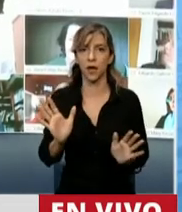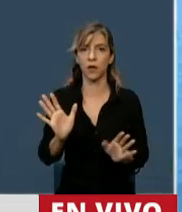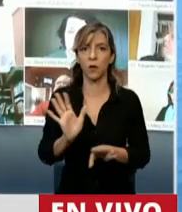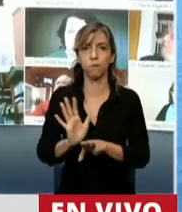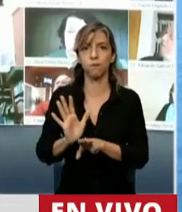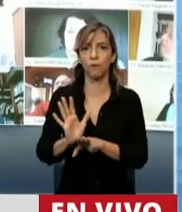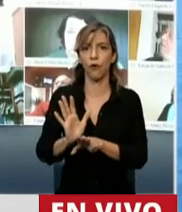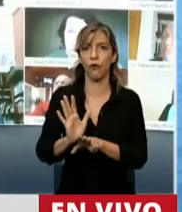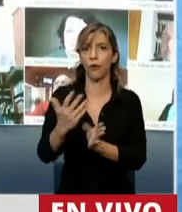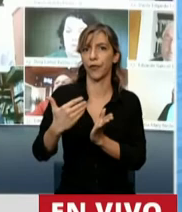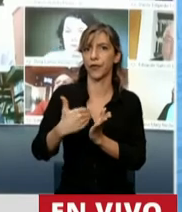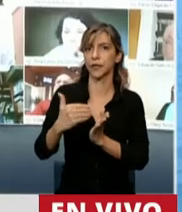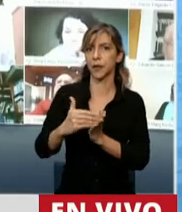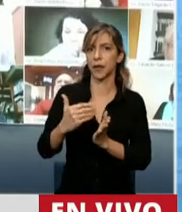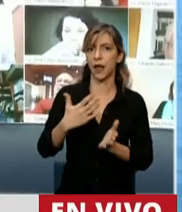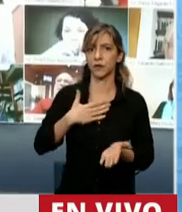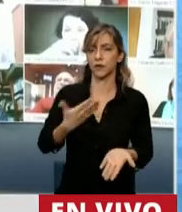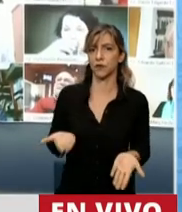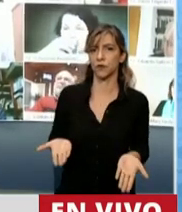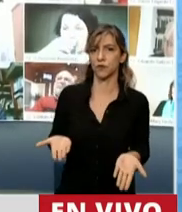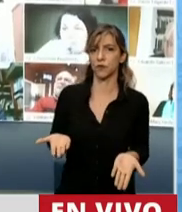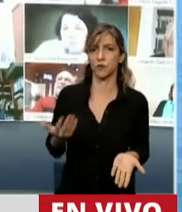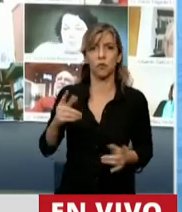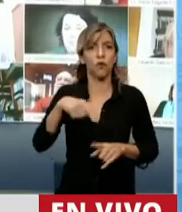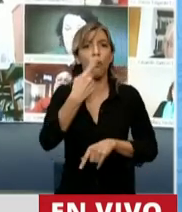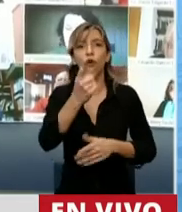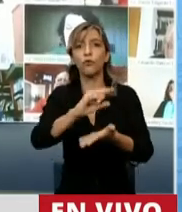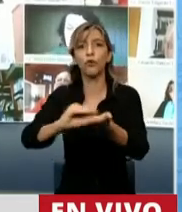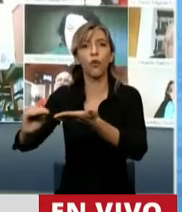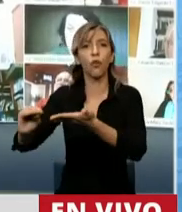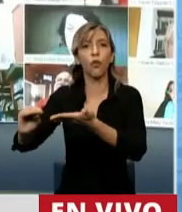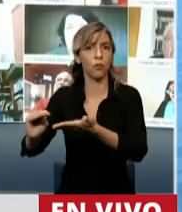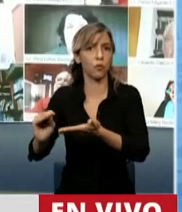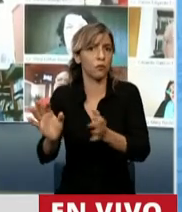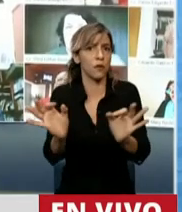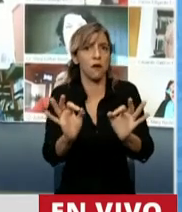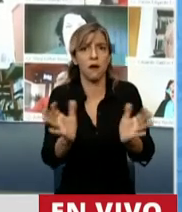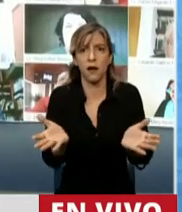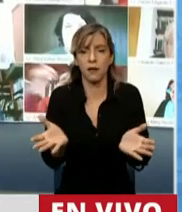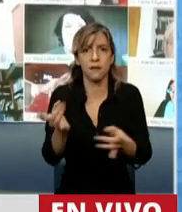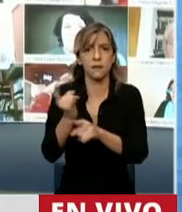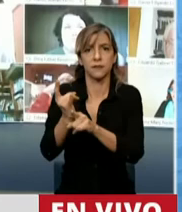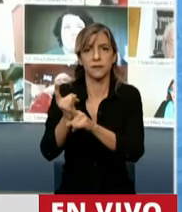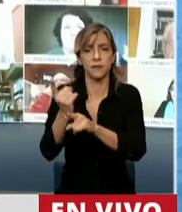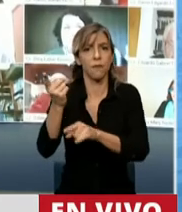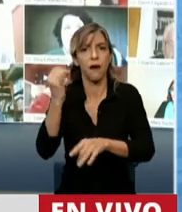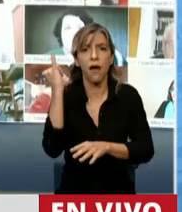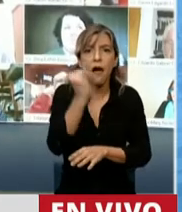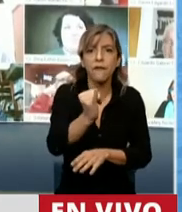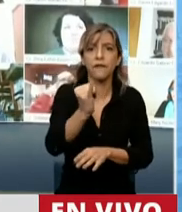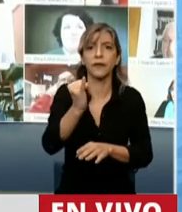discriminatorio porque no lo ha hecho con ningún otro diputado, sin previa advertencia de que